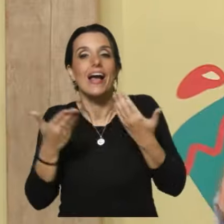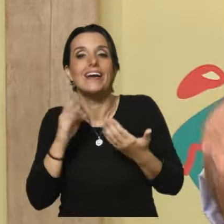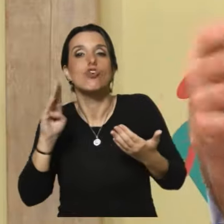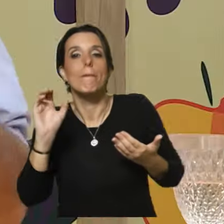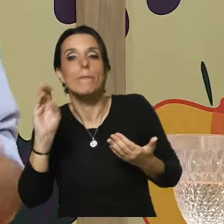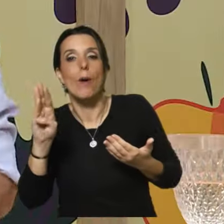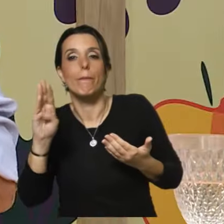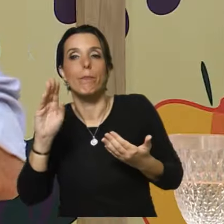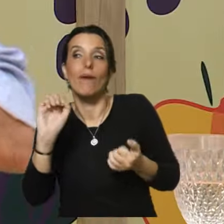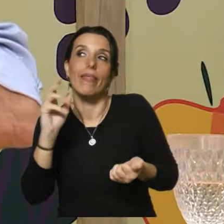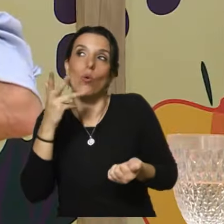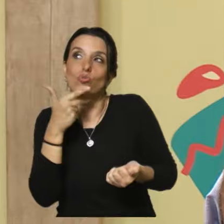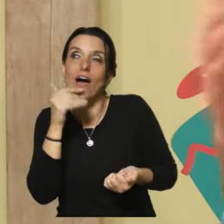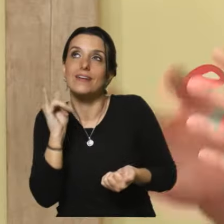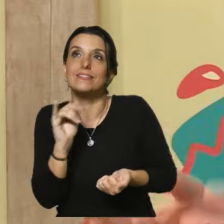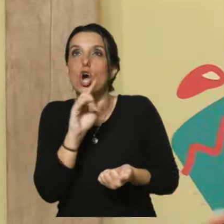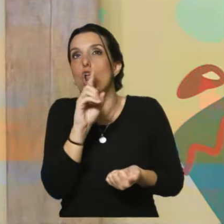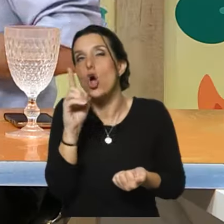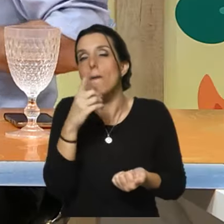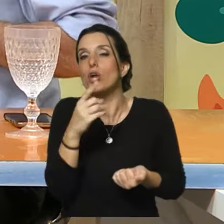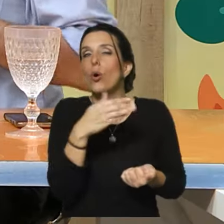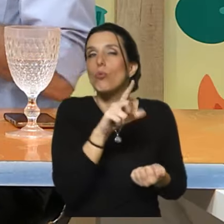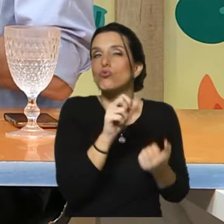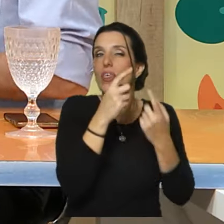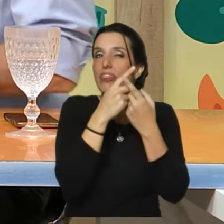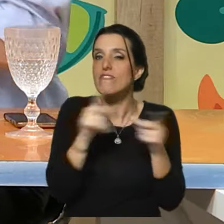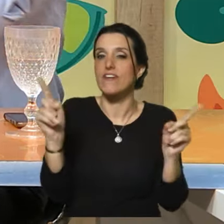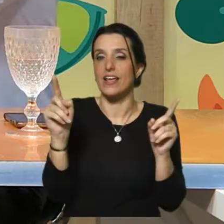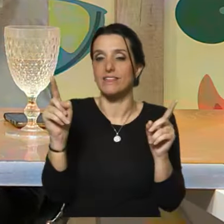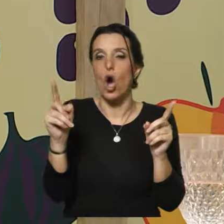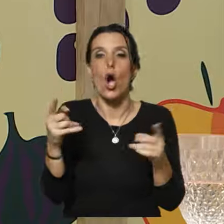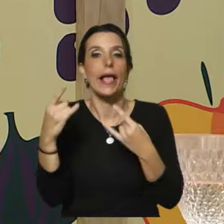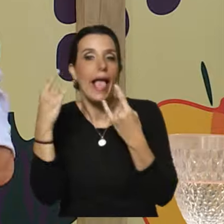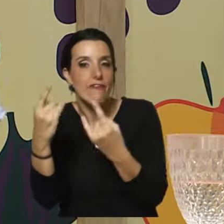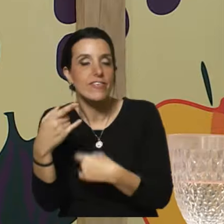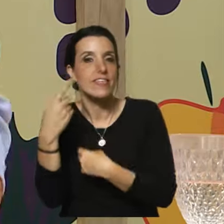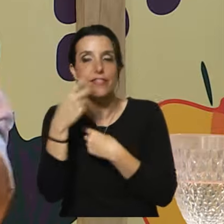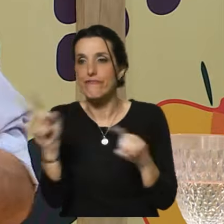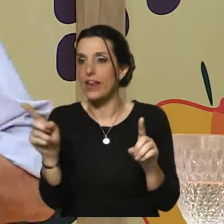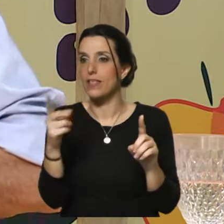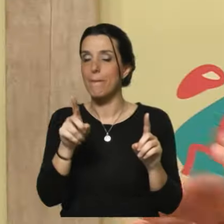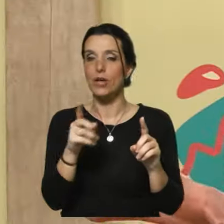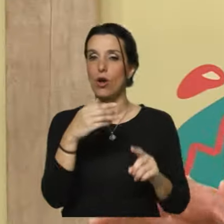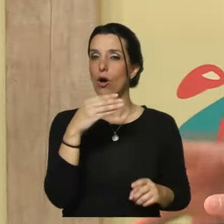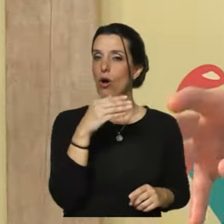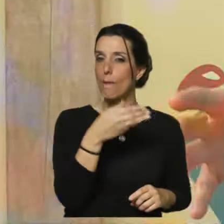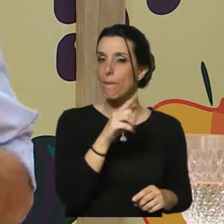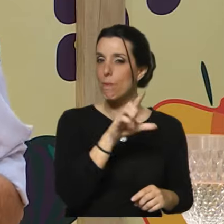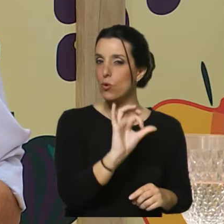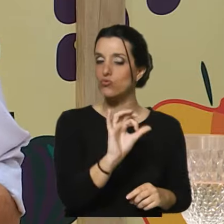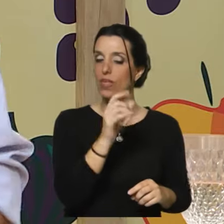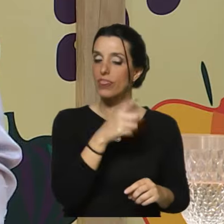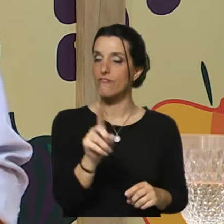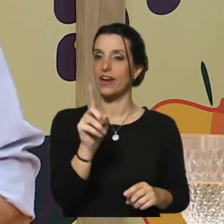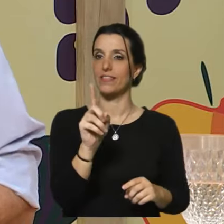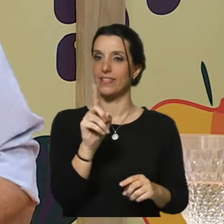que te pueden encantar alucinante o una de heavy lo que lo que quieras sin embargo